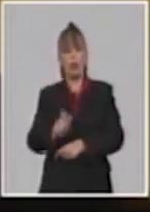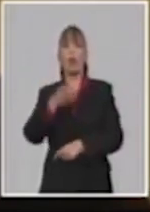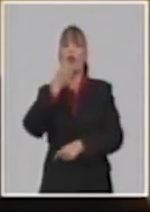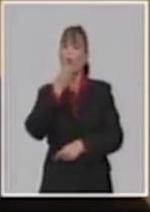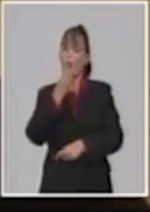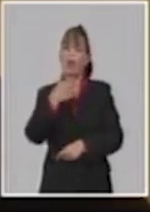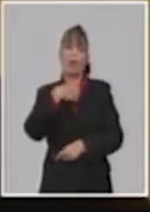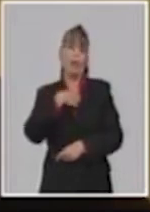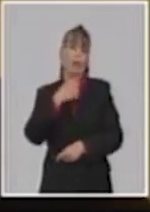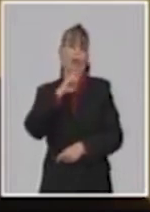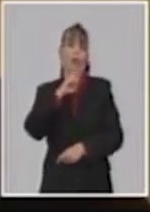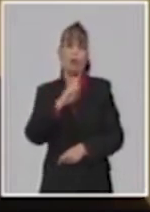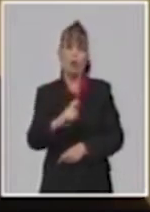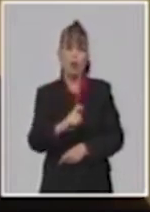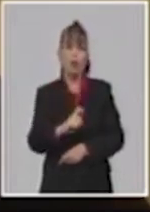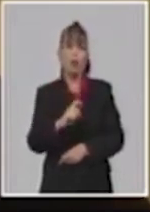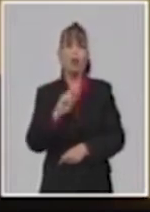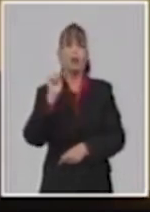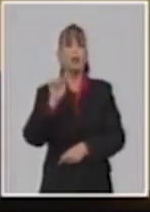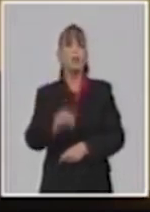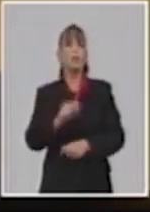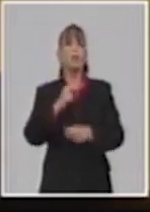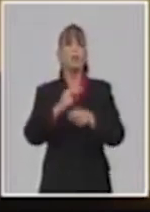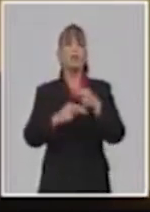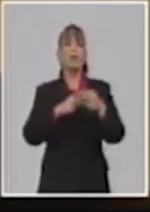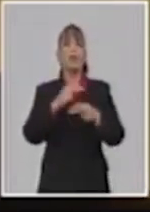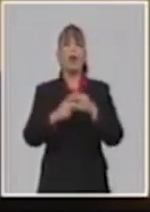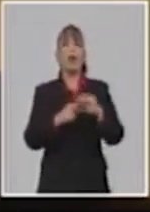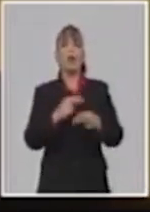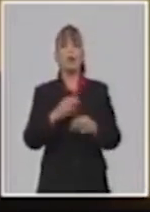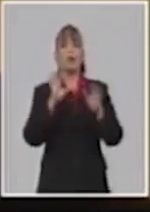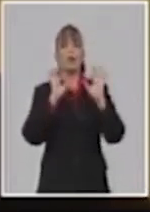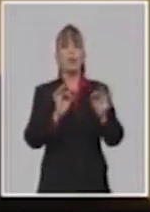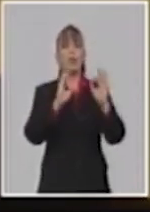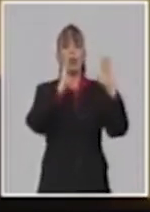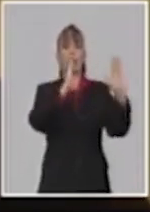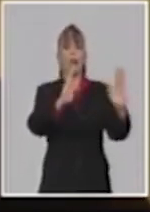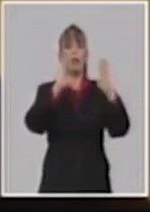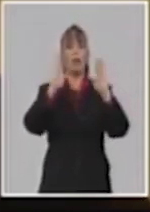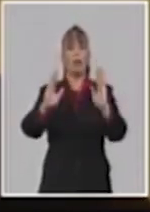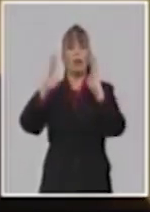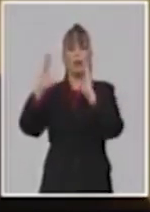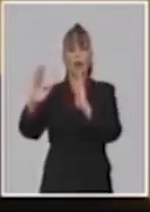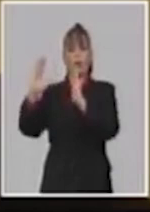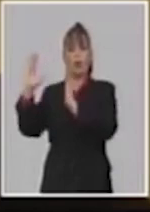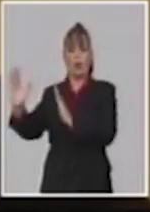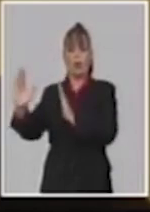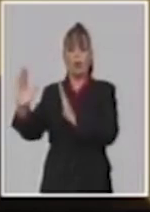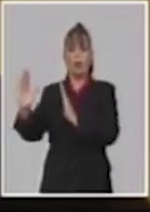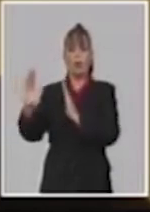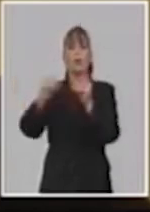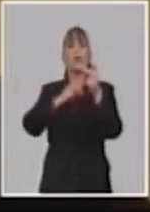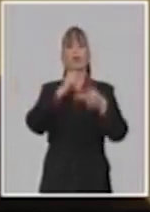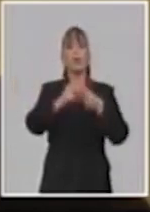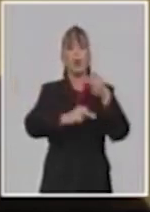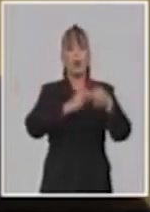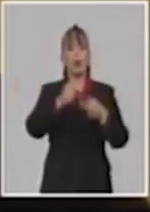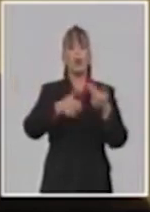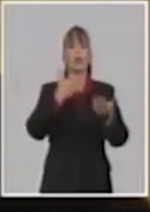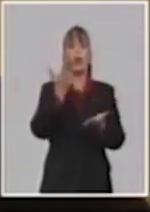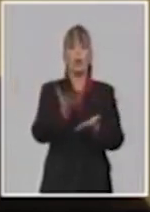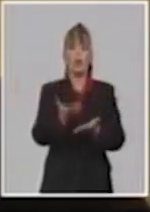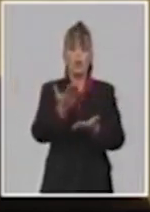estas dificultades. Se le va a realizar en cada una de las etapas, todos los exámenes complementarios